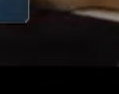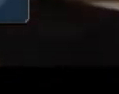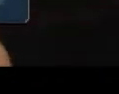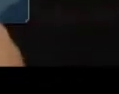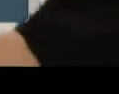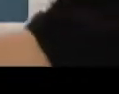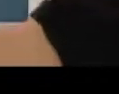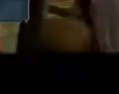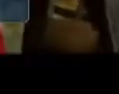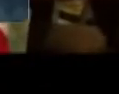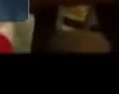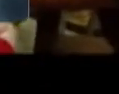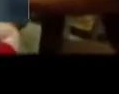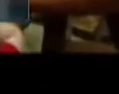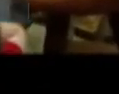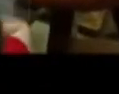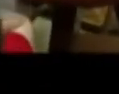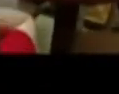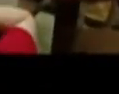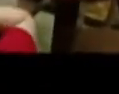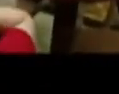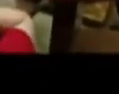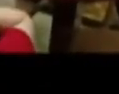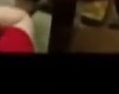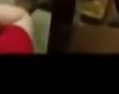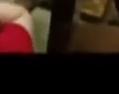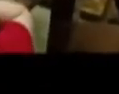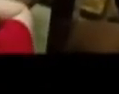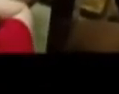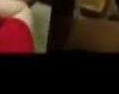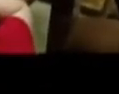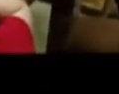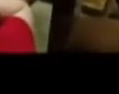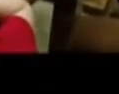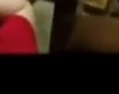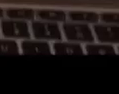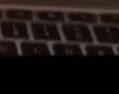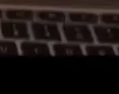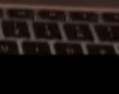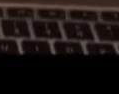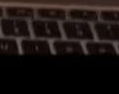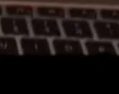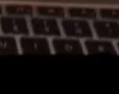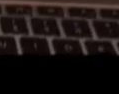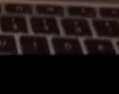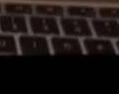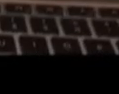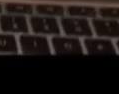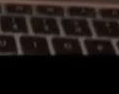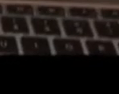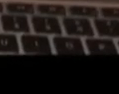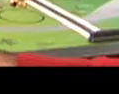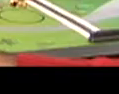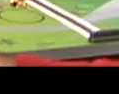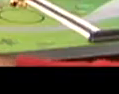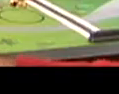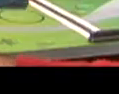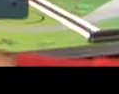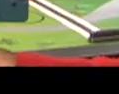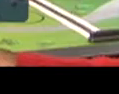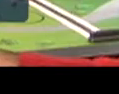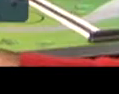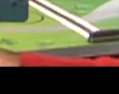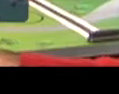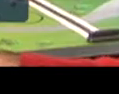estudiantes. Cabe destacar que a los más pequeños se les inculca el método de enseñanza STEM, incluyendo el arte con la tecnología. Todo lo